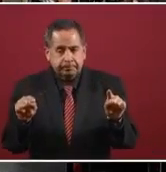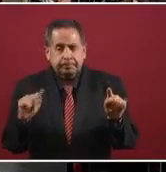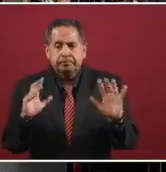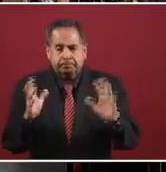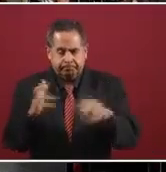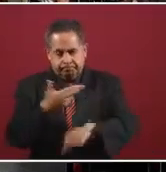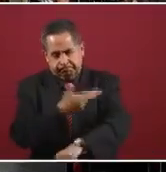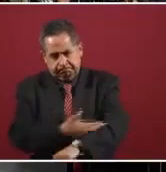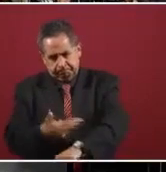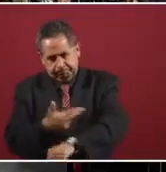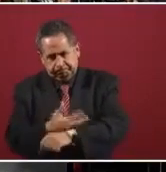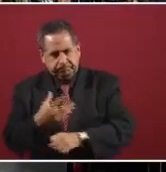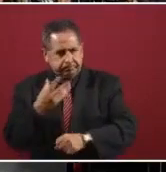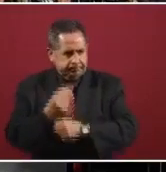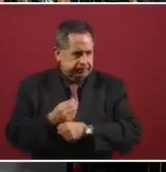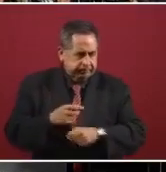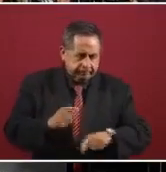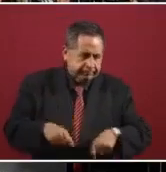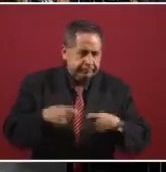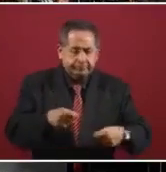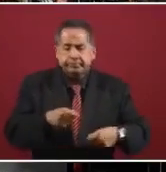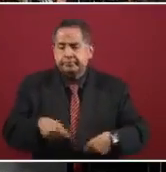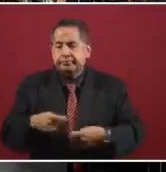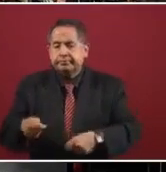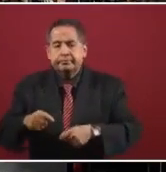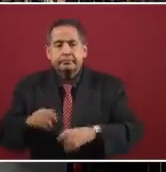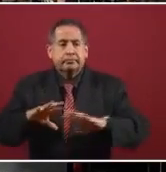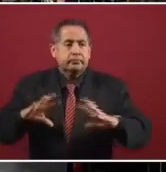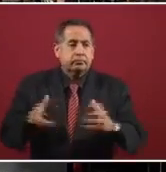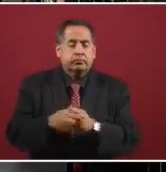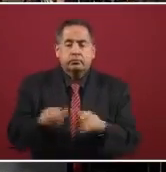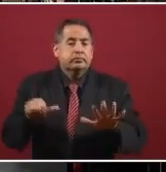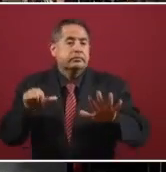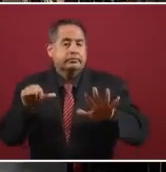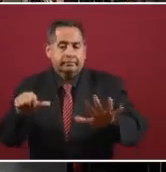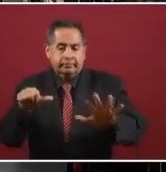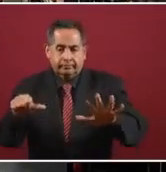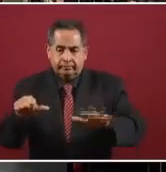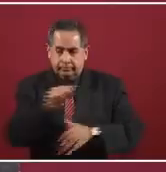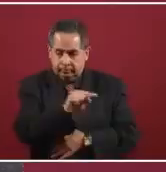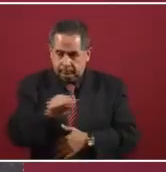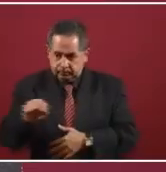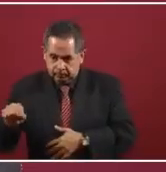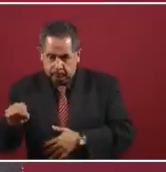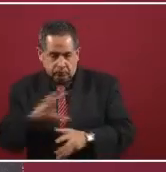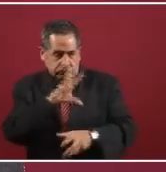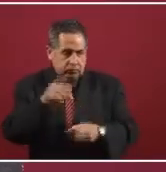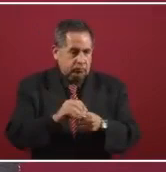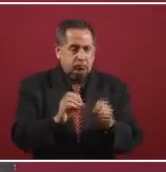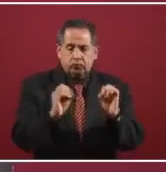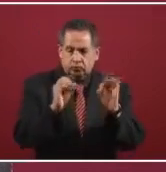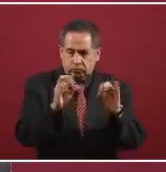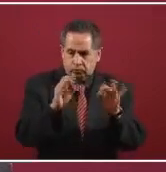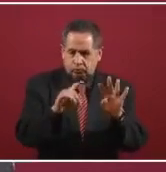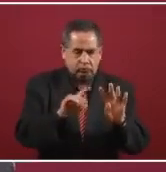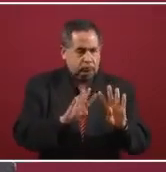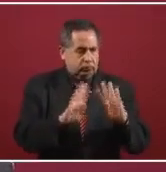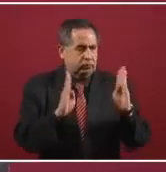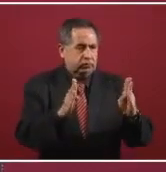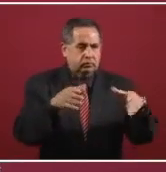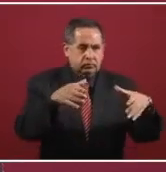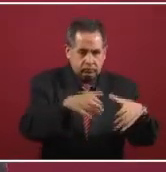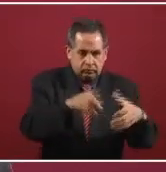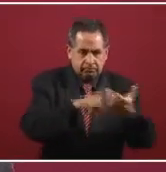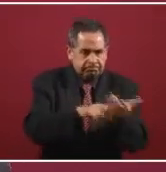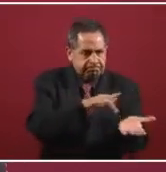haciendo las facilidades necesarias para tener 16 centros, que es lo que estimamos que el gobierno federal